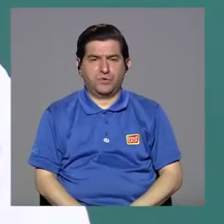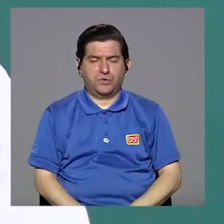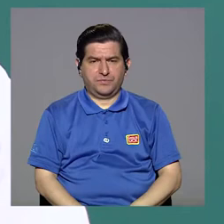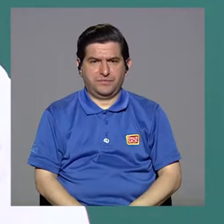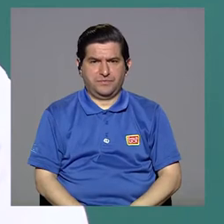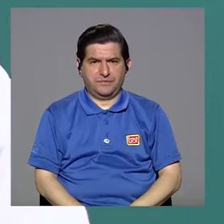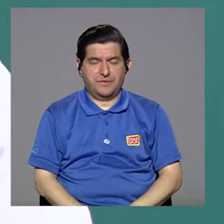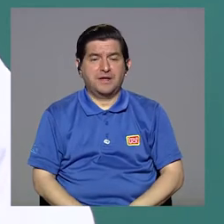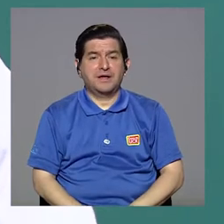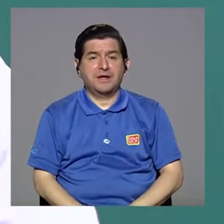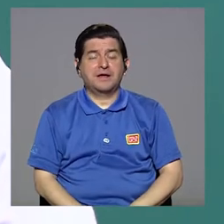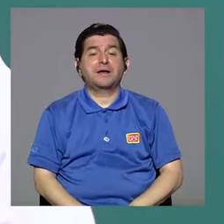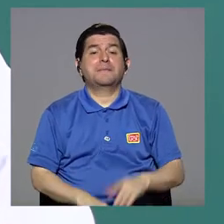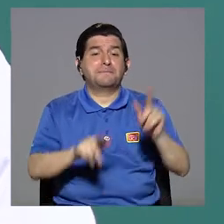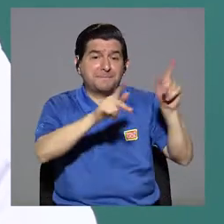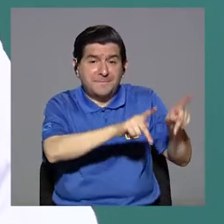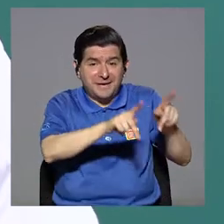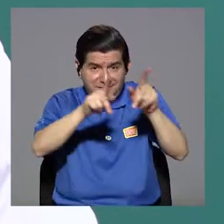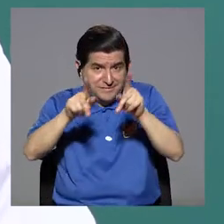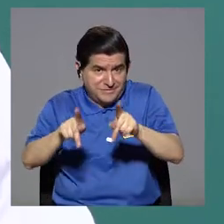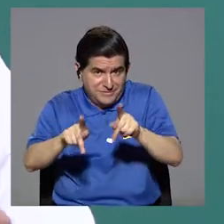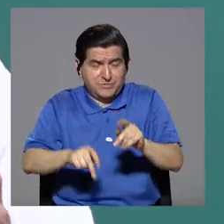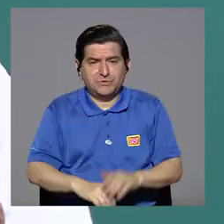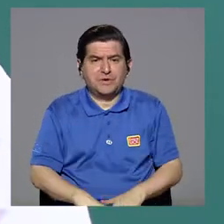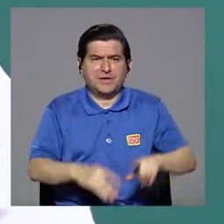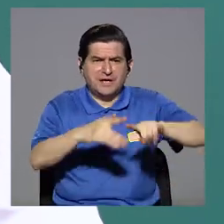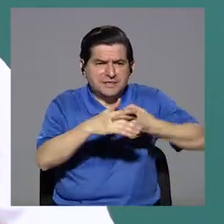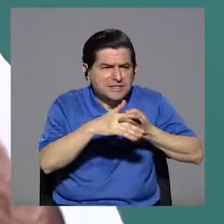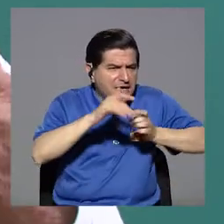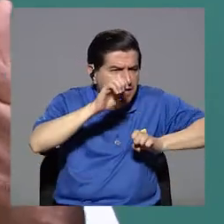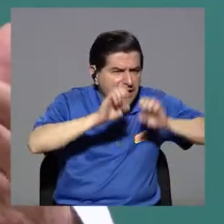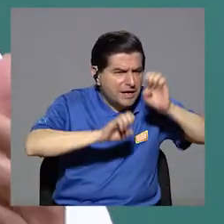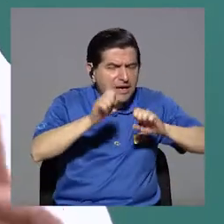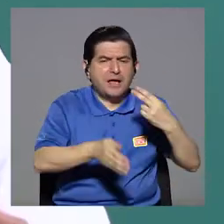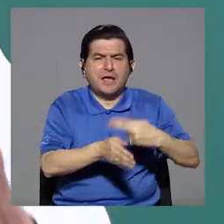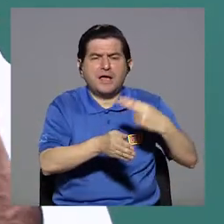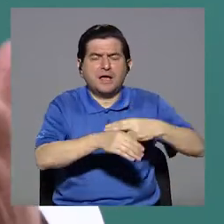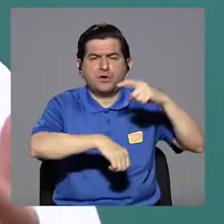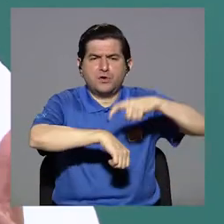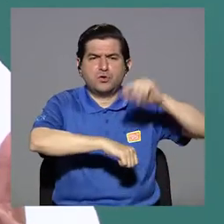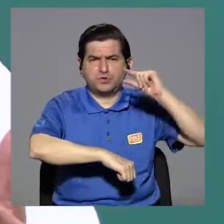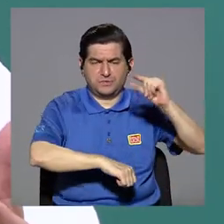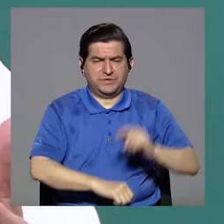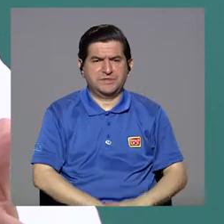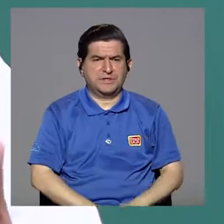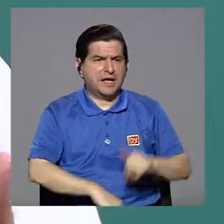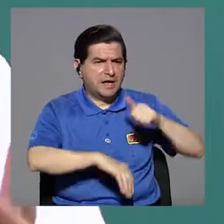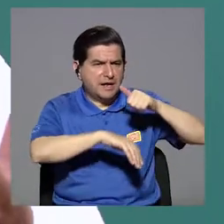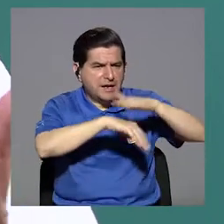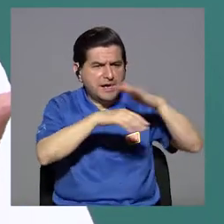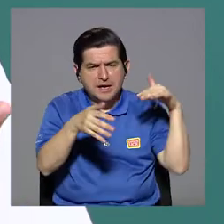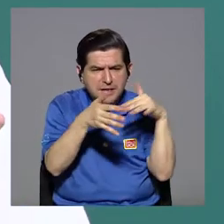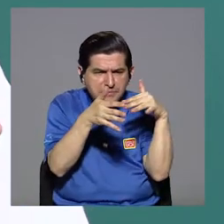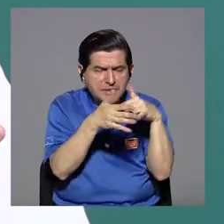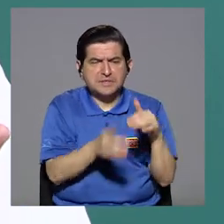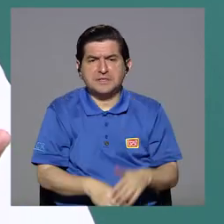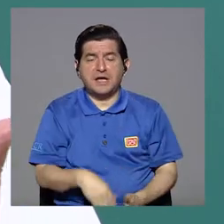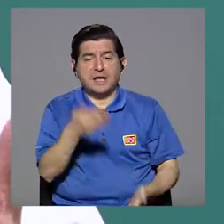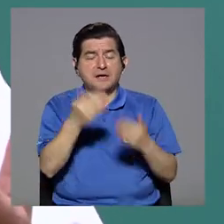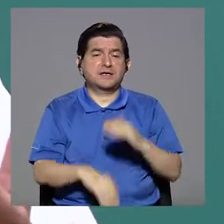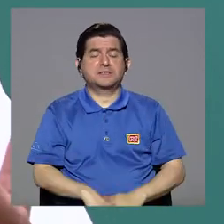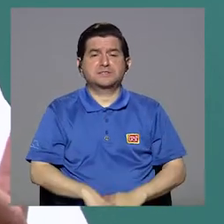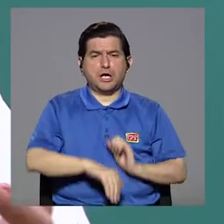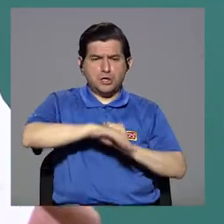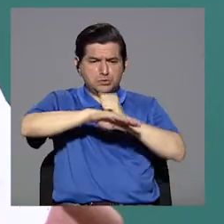solamente sino que muchas veces hay pacientes que lo empezamos a valorar en el hospital de día le mandamos estudios